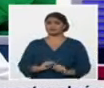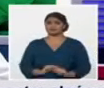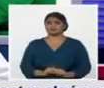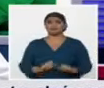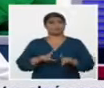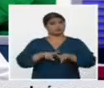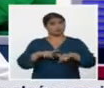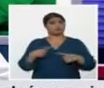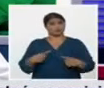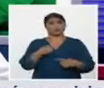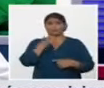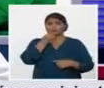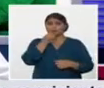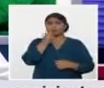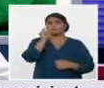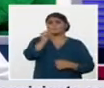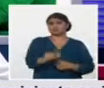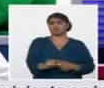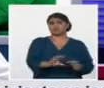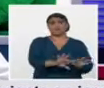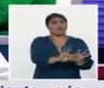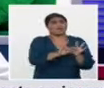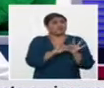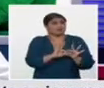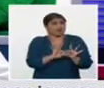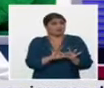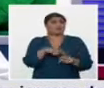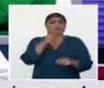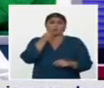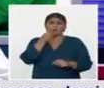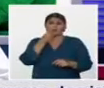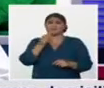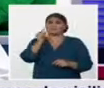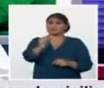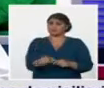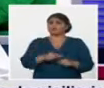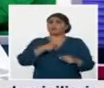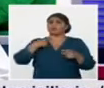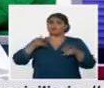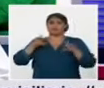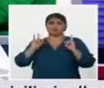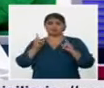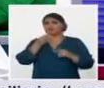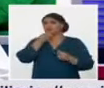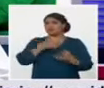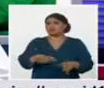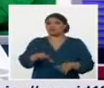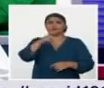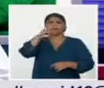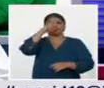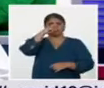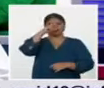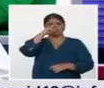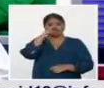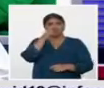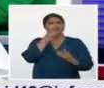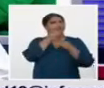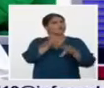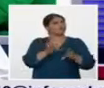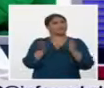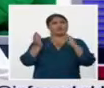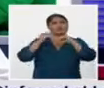en muchos casos. Ayer se decía, si estamos diciendo que esta enfermedad es 5 veces